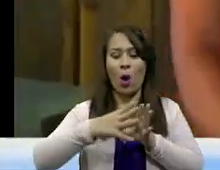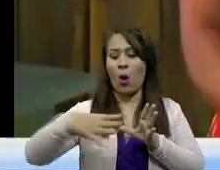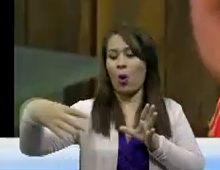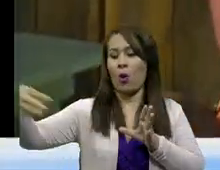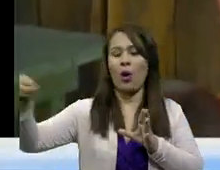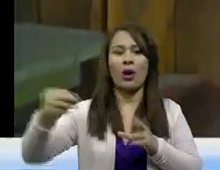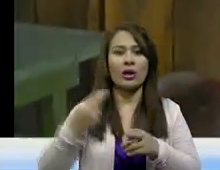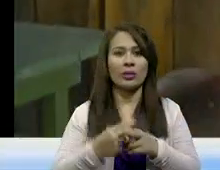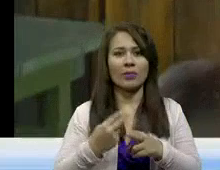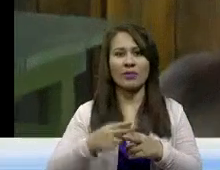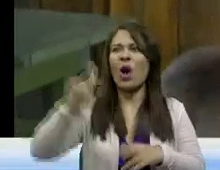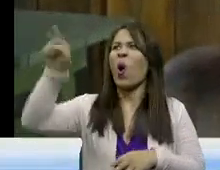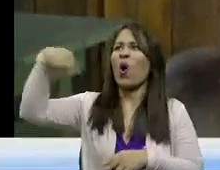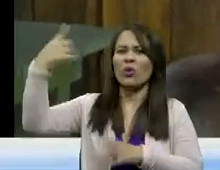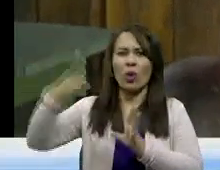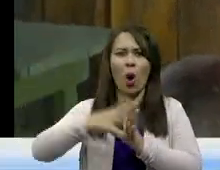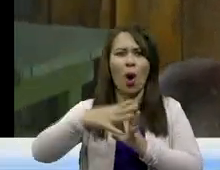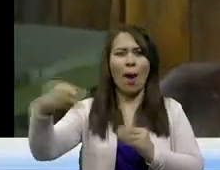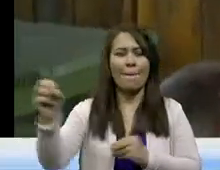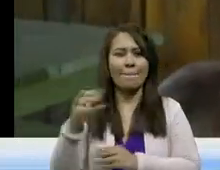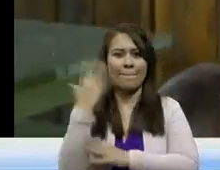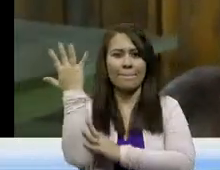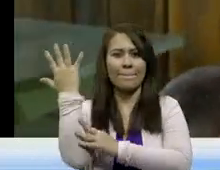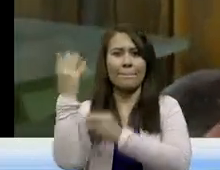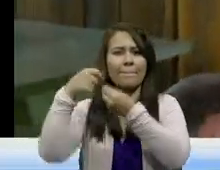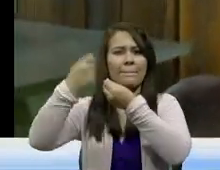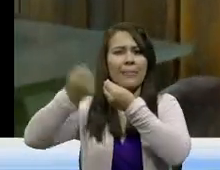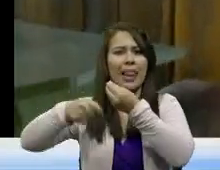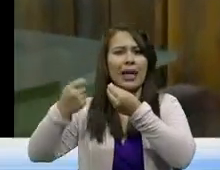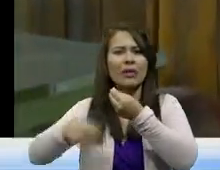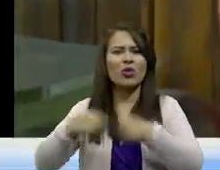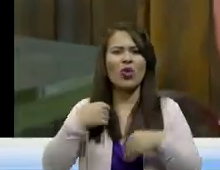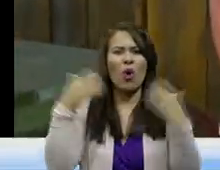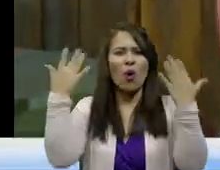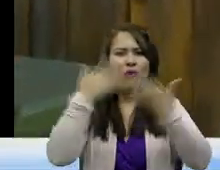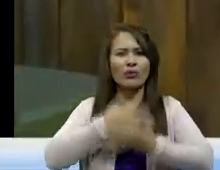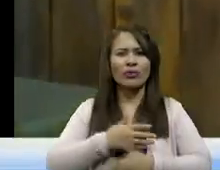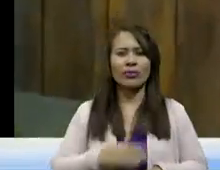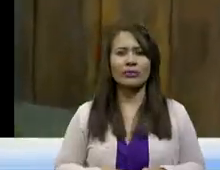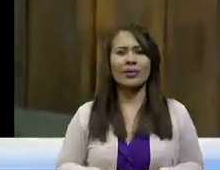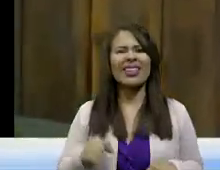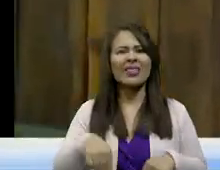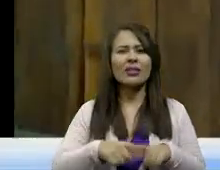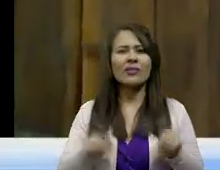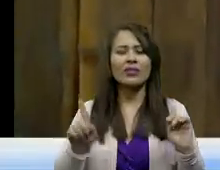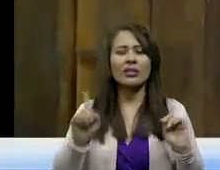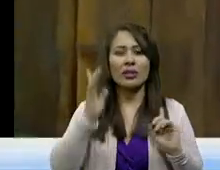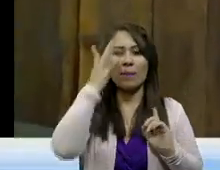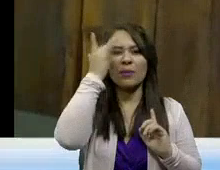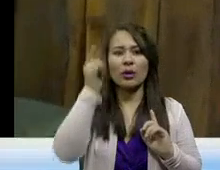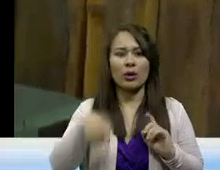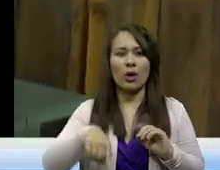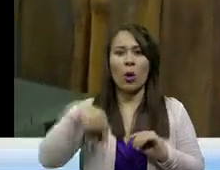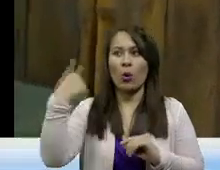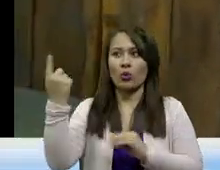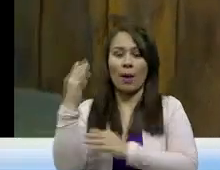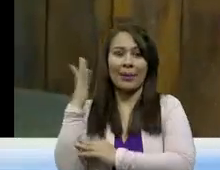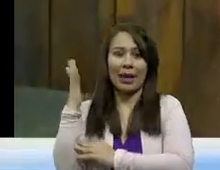es la diferencia con la hoja de plátano? Que a veces la gente lo puede confundir. Sí, la diferencia es por lo que el plátano